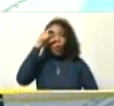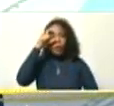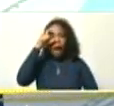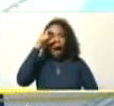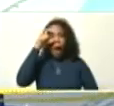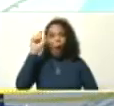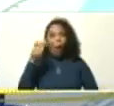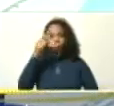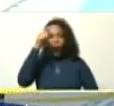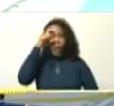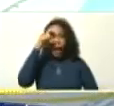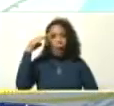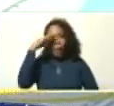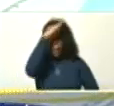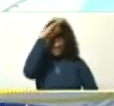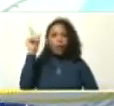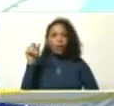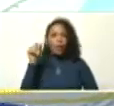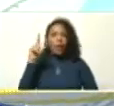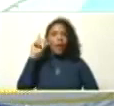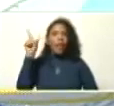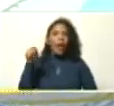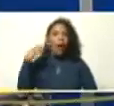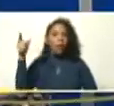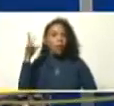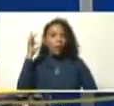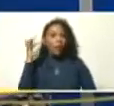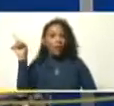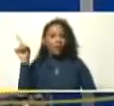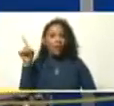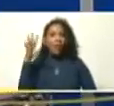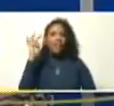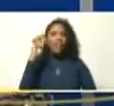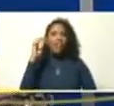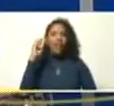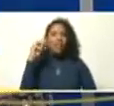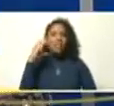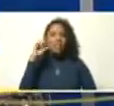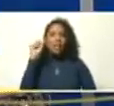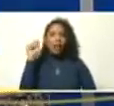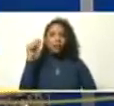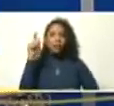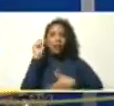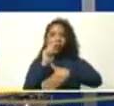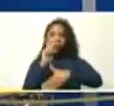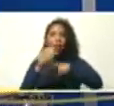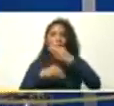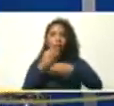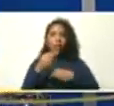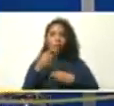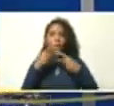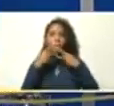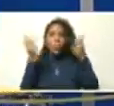vicepresidenta Francia Márquez en Colombia. Fue Telesur quien dio la primicia al mundo.